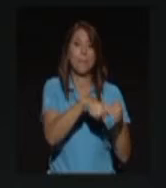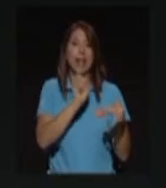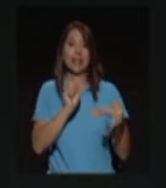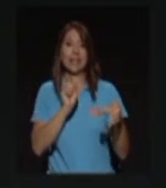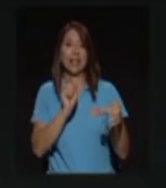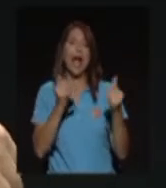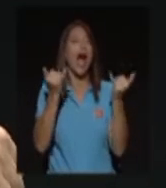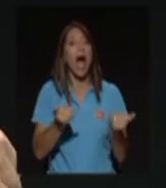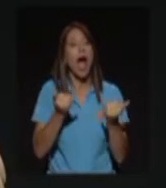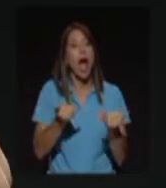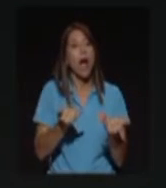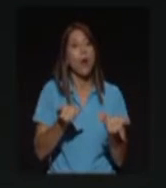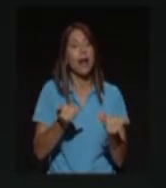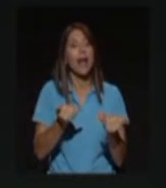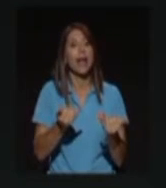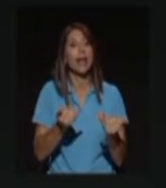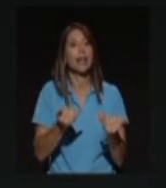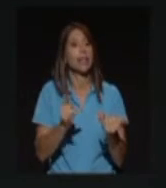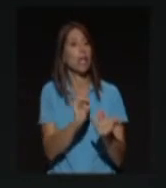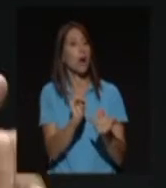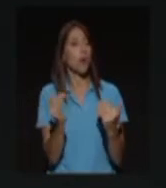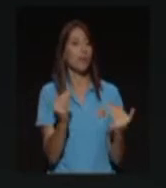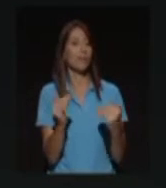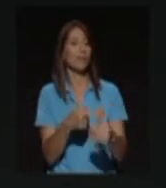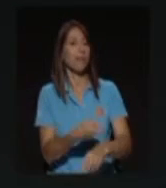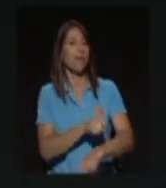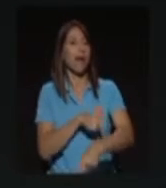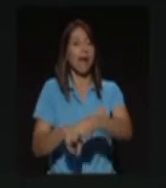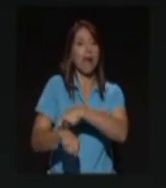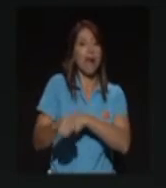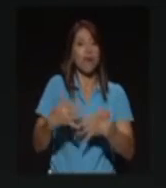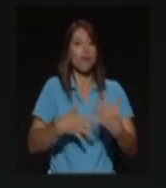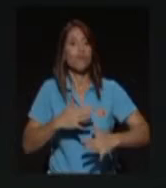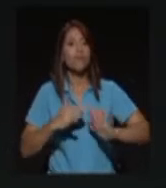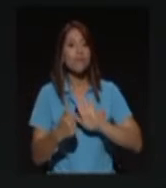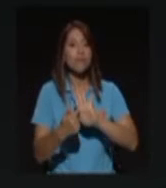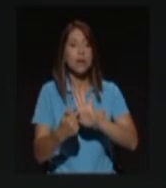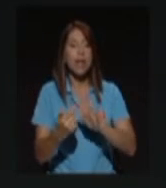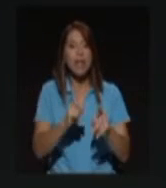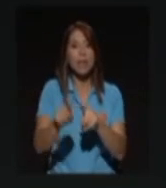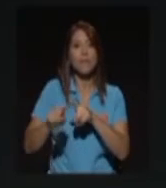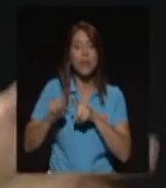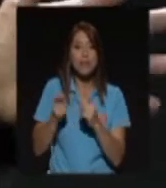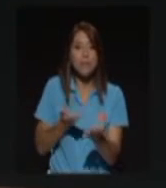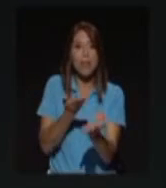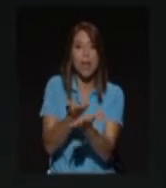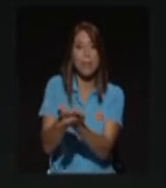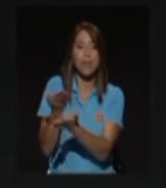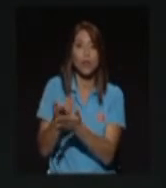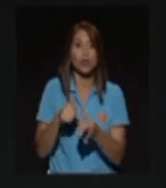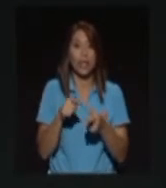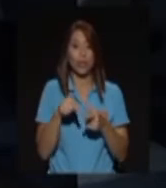está muy arrollada las mangas, y hay una serie de otros planteamientos. Entonces, en